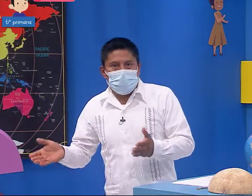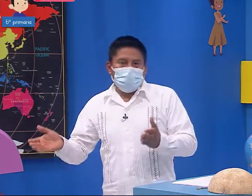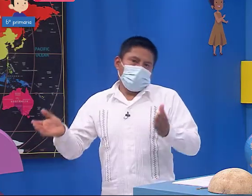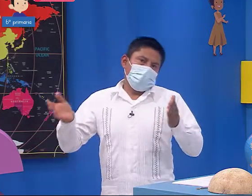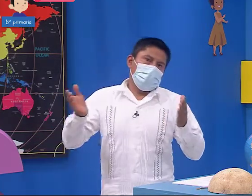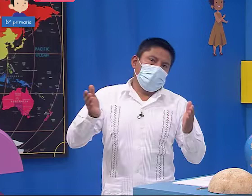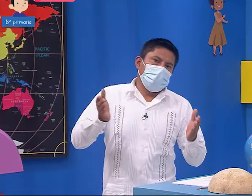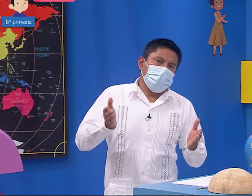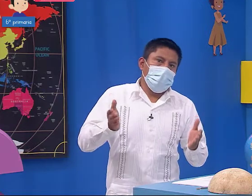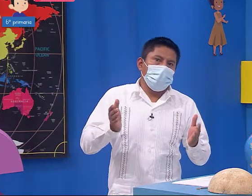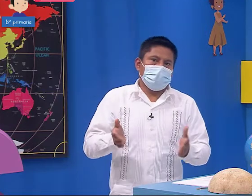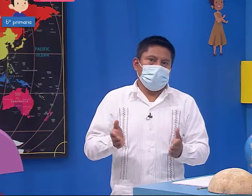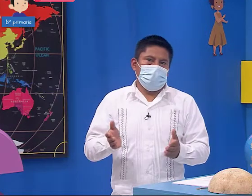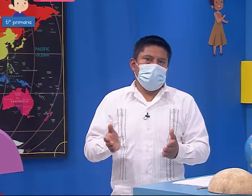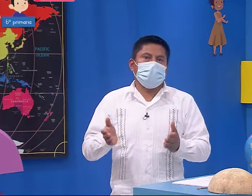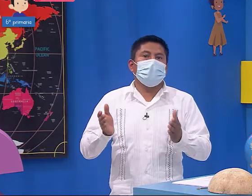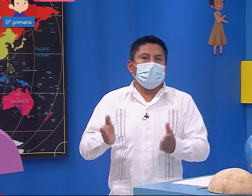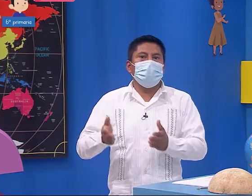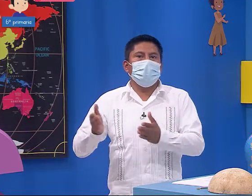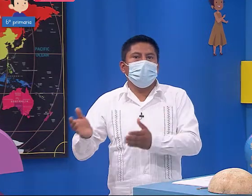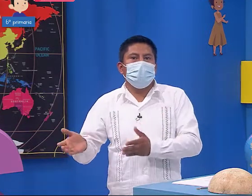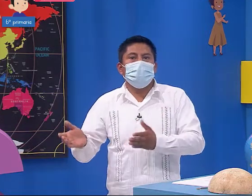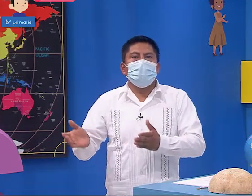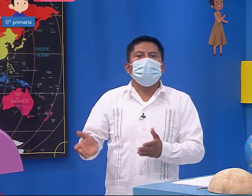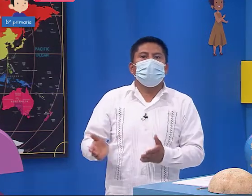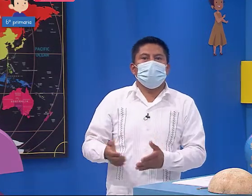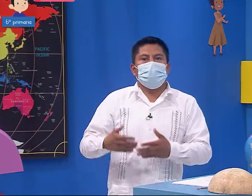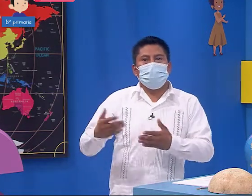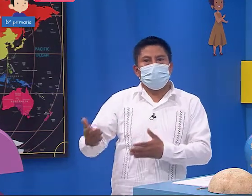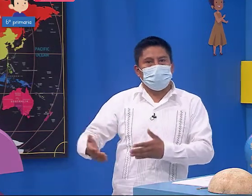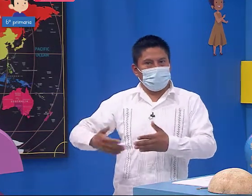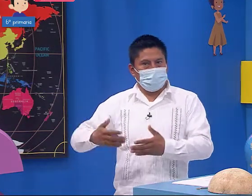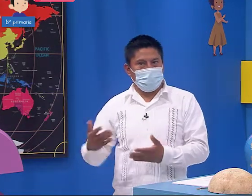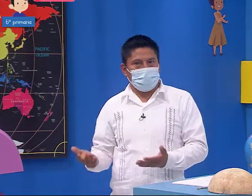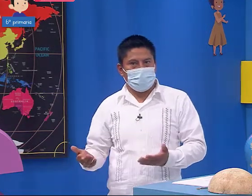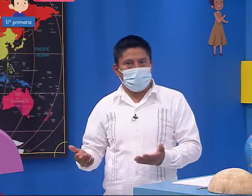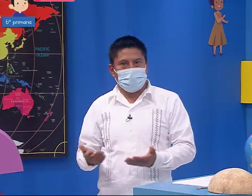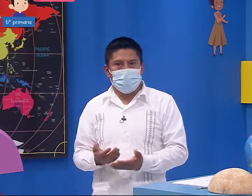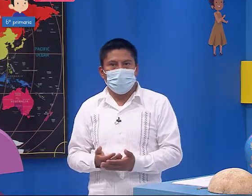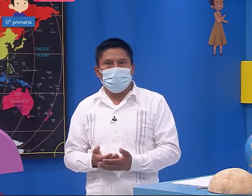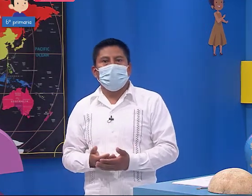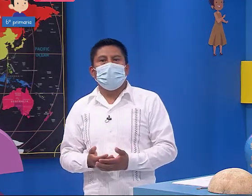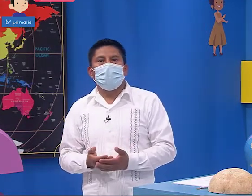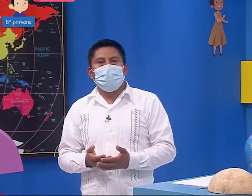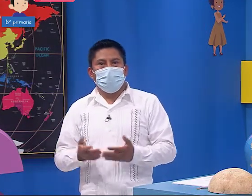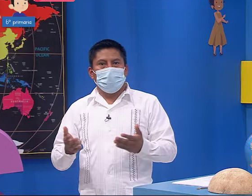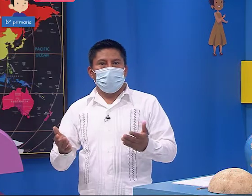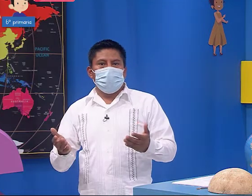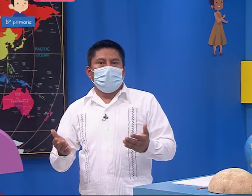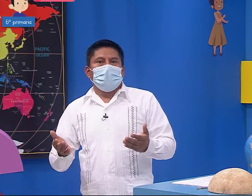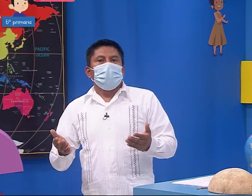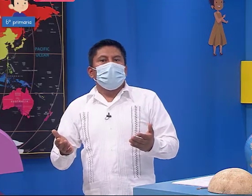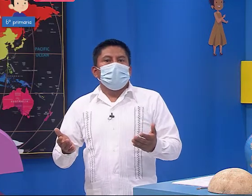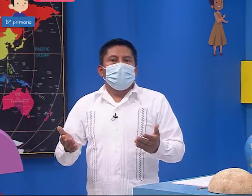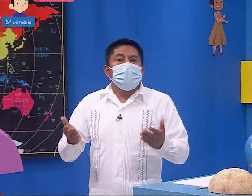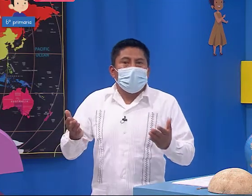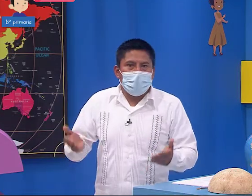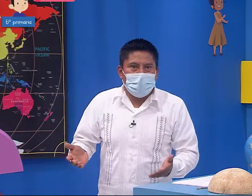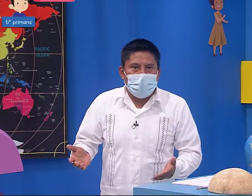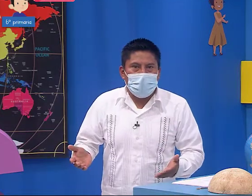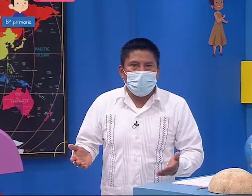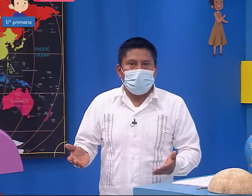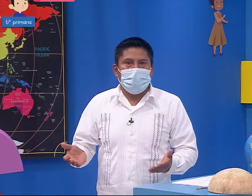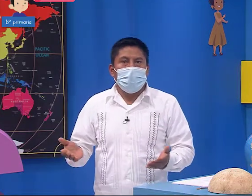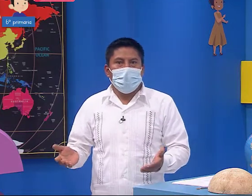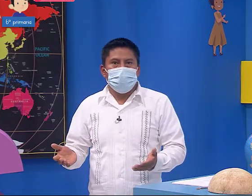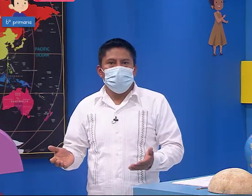yono, goguyola washu, rutiango y ruchono, ruchondoni no shinondono, guyo